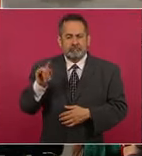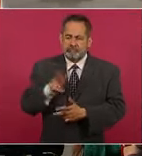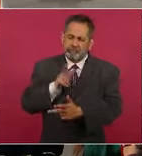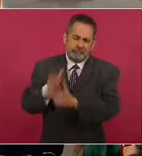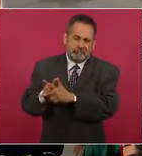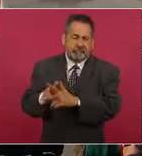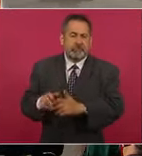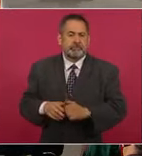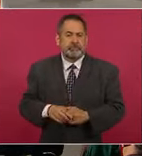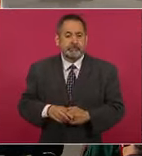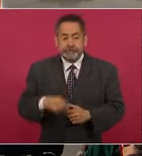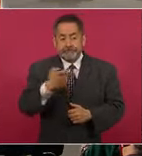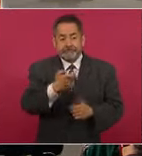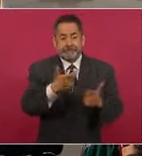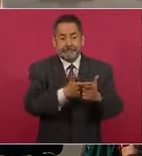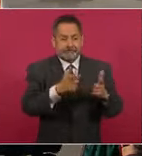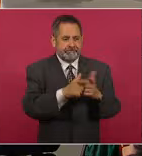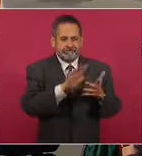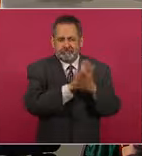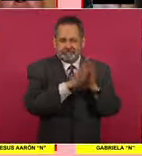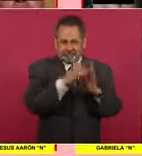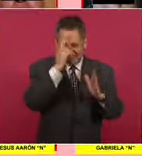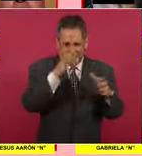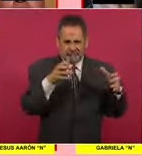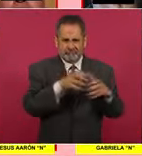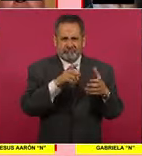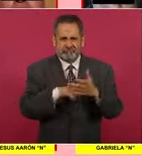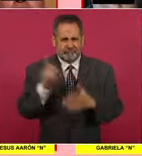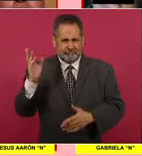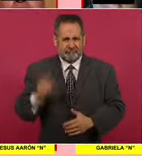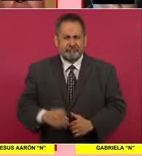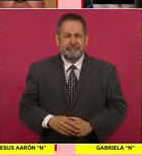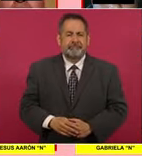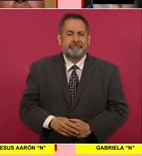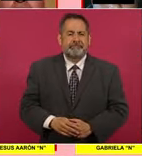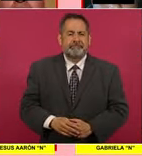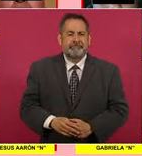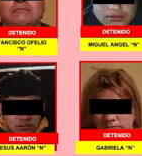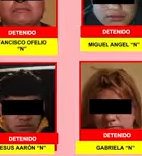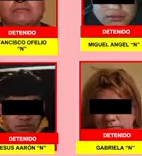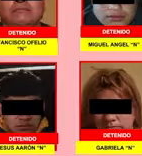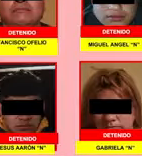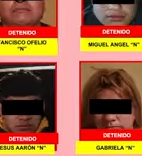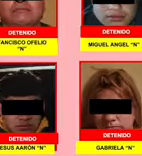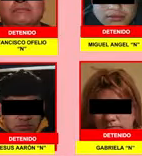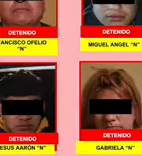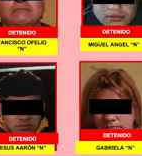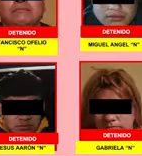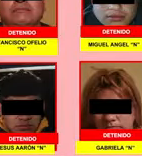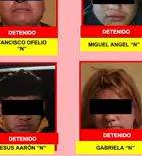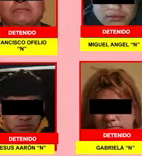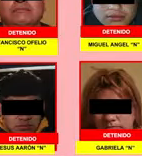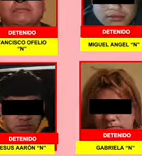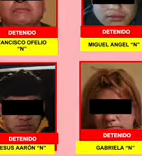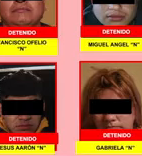es la célula criminal donde están varios